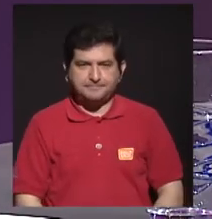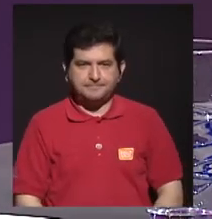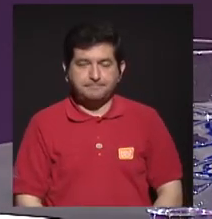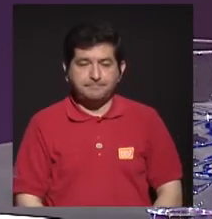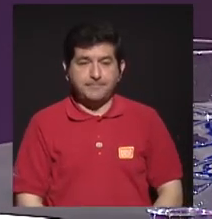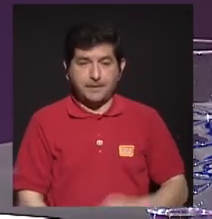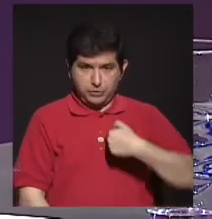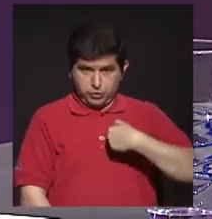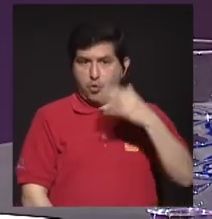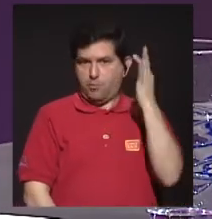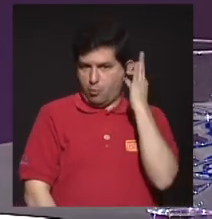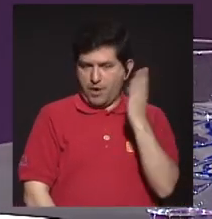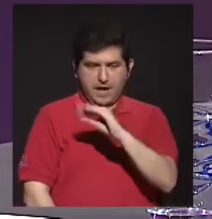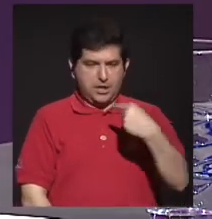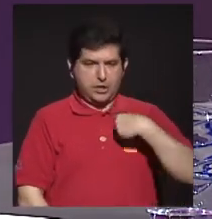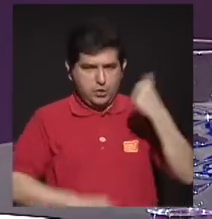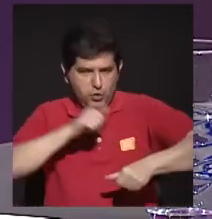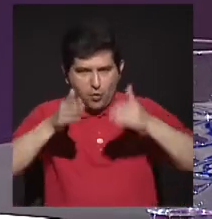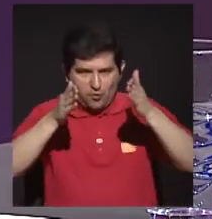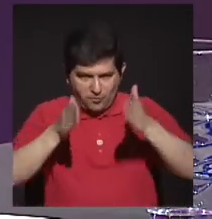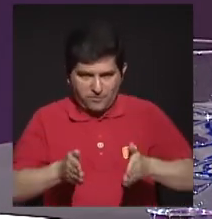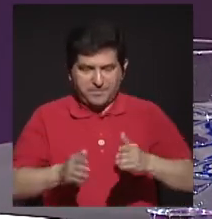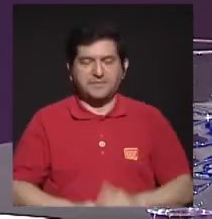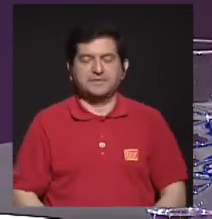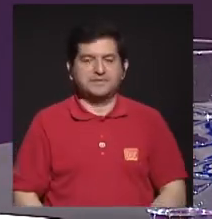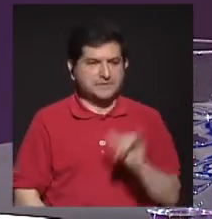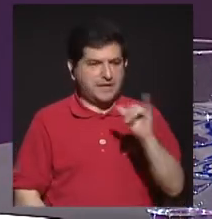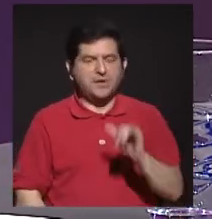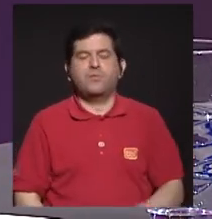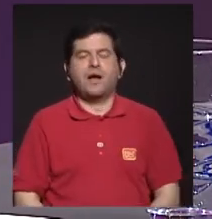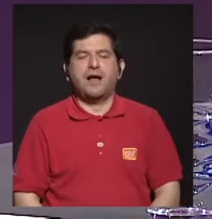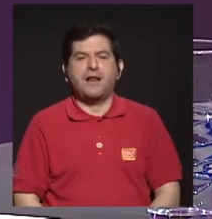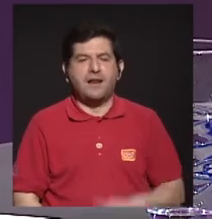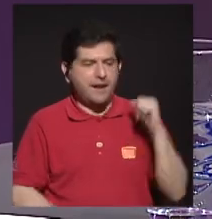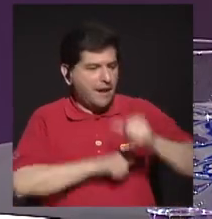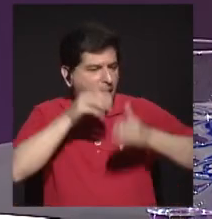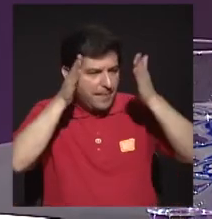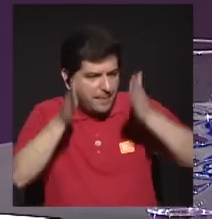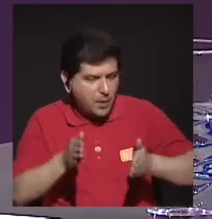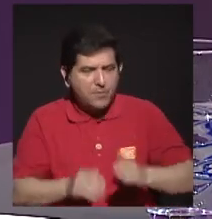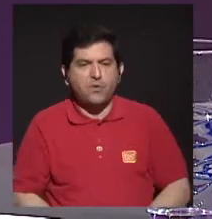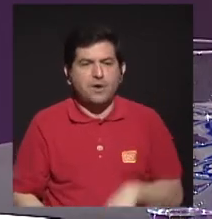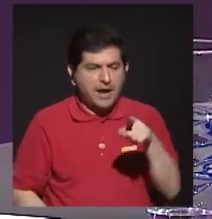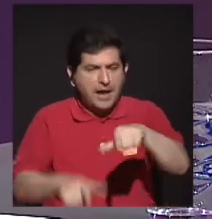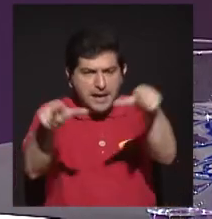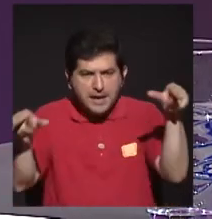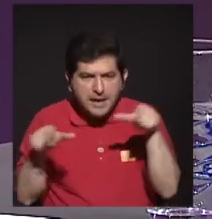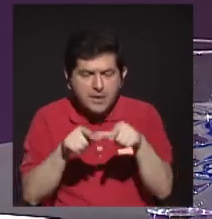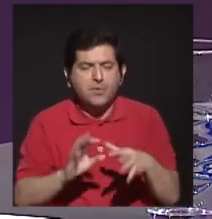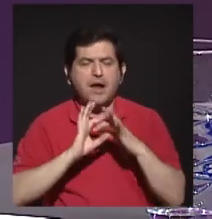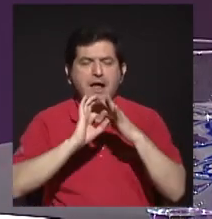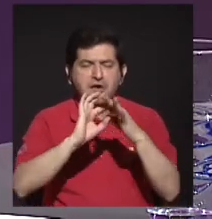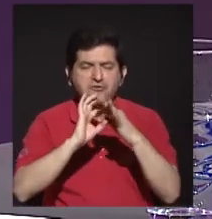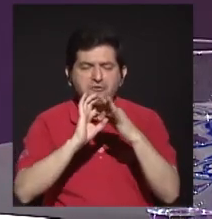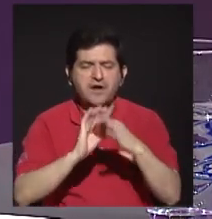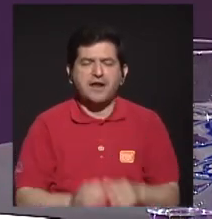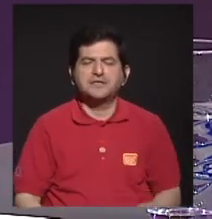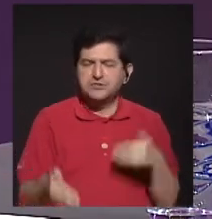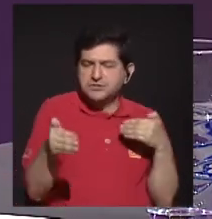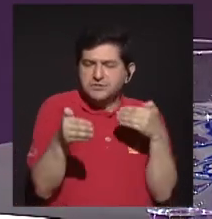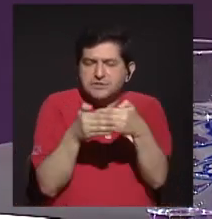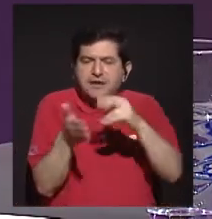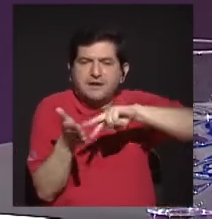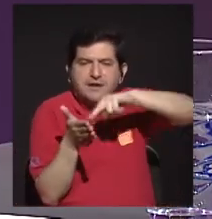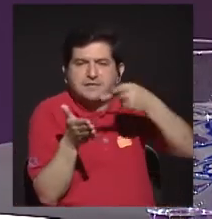Como mujer y como feminista, claro también como antropóloga, estar ahí, tener una relación sumamente cercana, porque